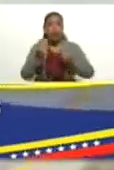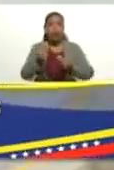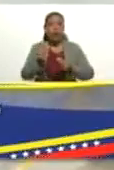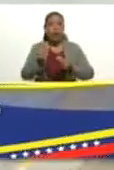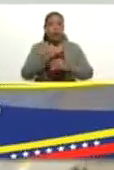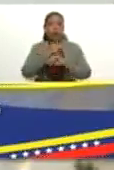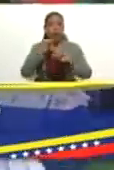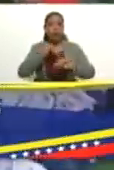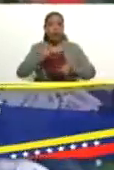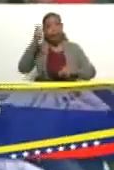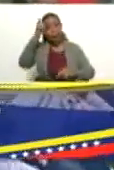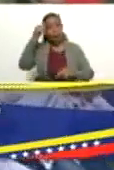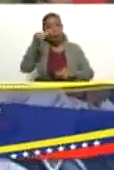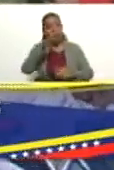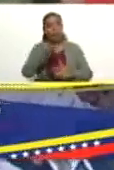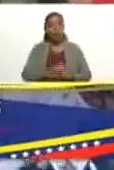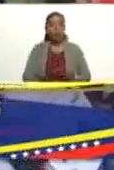a nuestro pueblo.